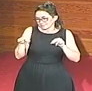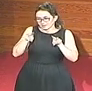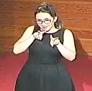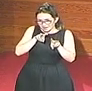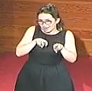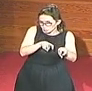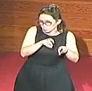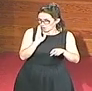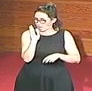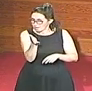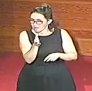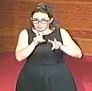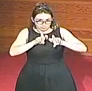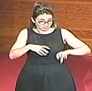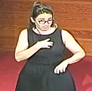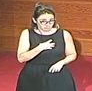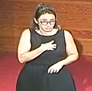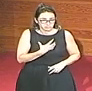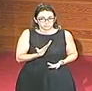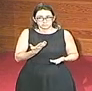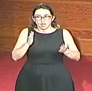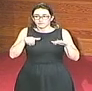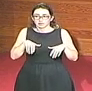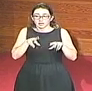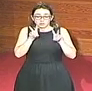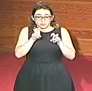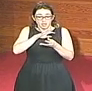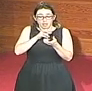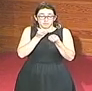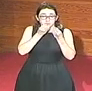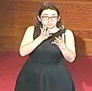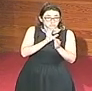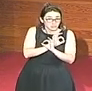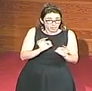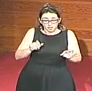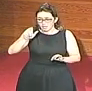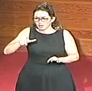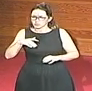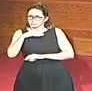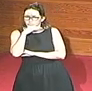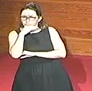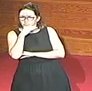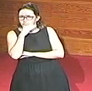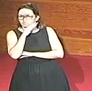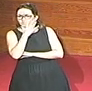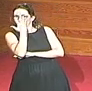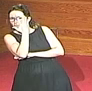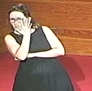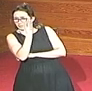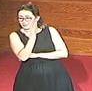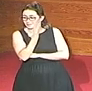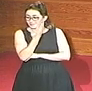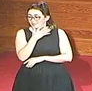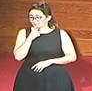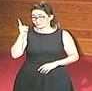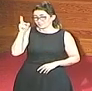al final no se cubre el tema y también la gente se enfada y desconfía. Y ahí venimos, ¿no?, la desconfianza en